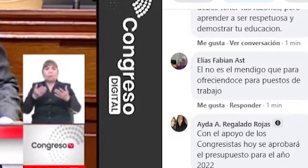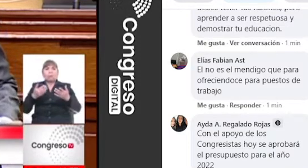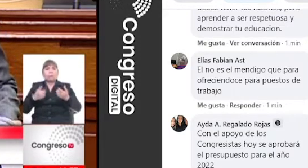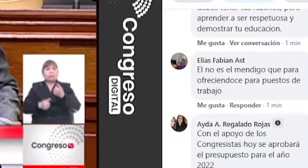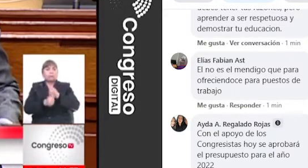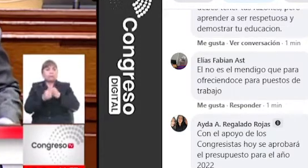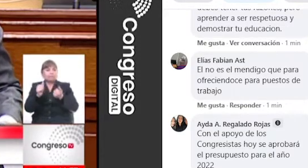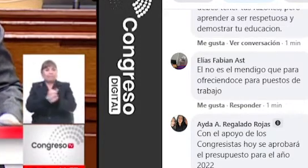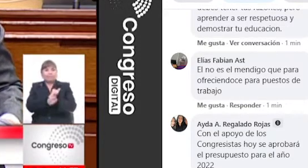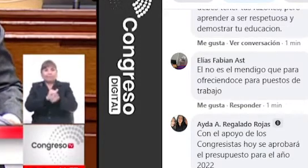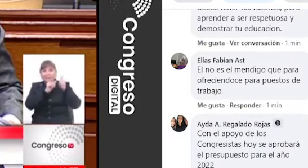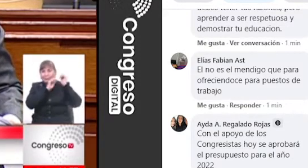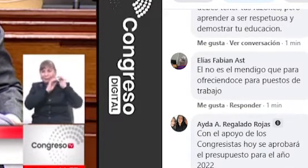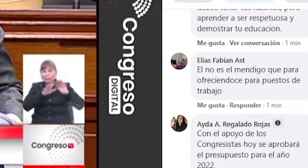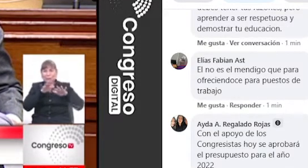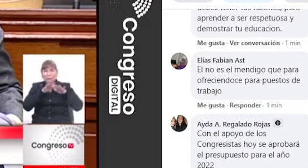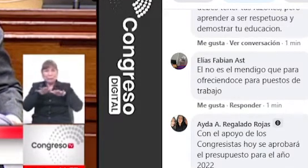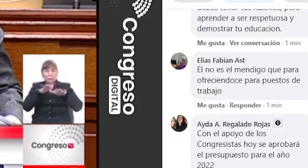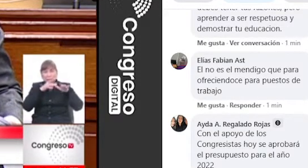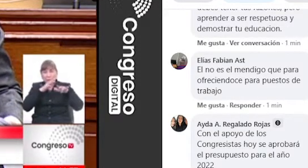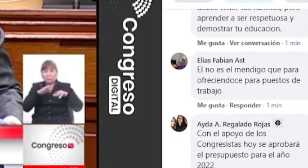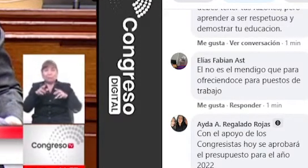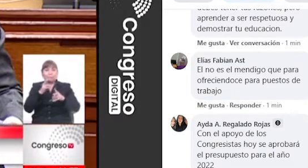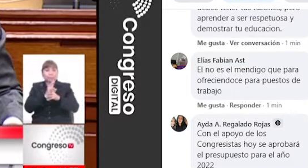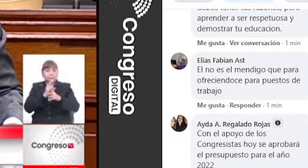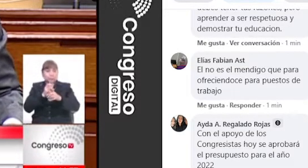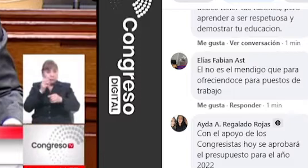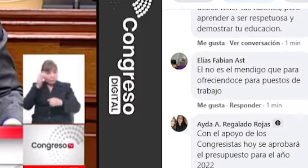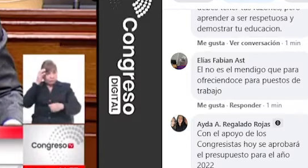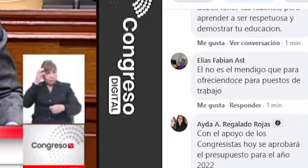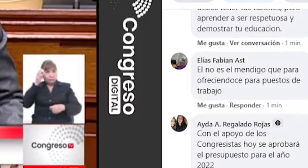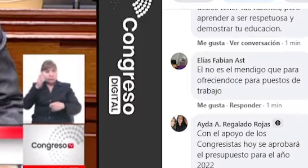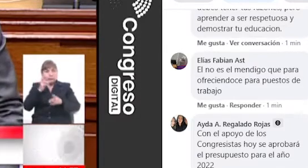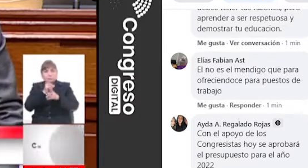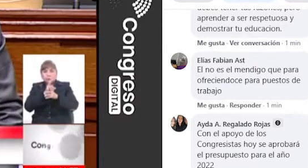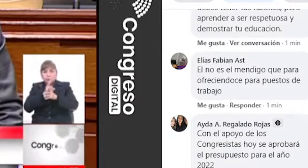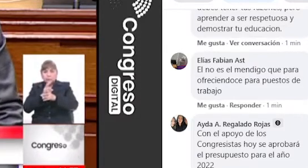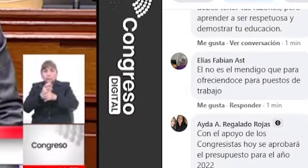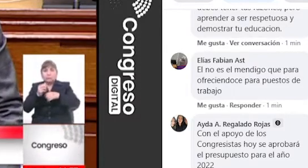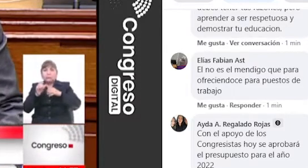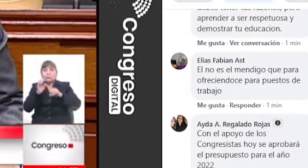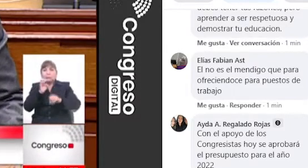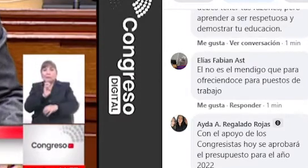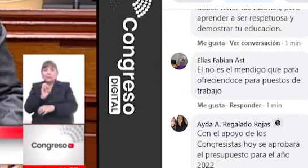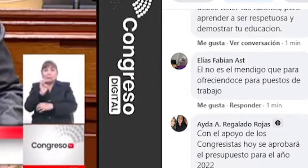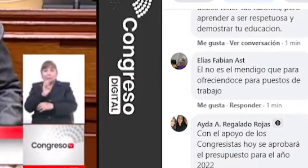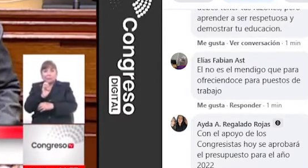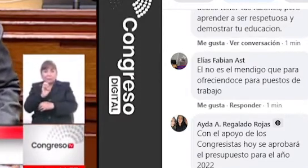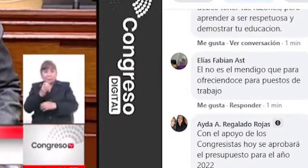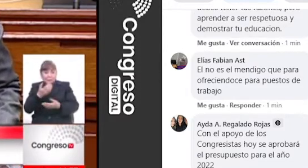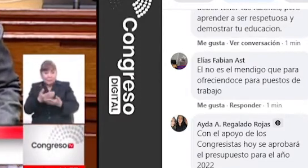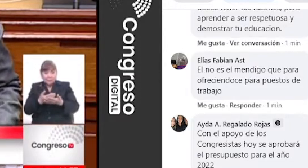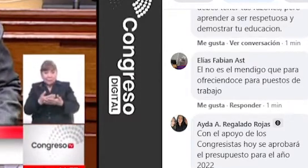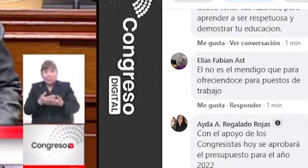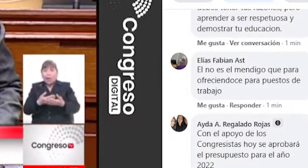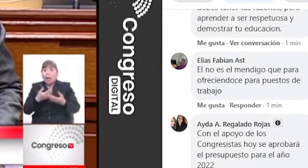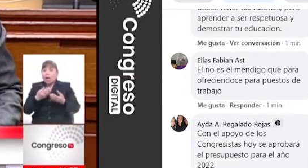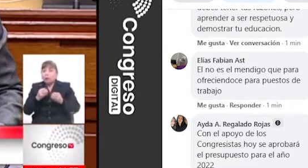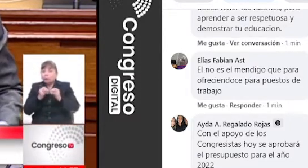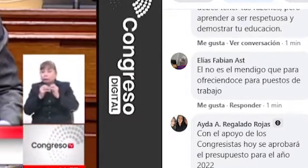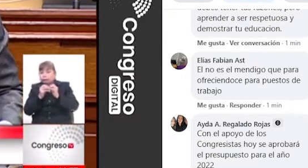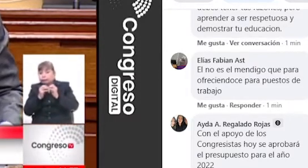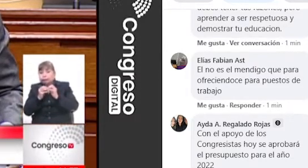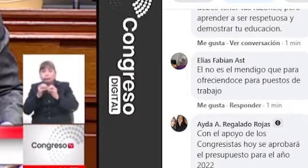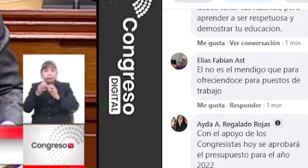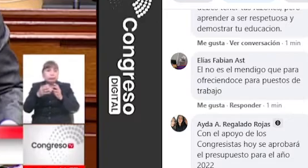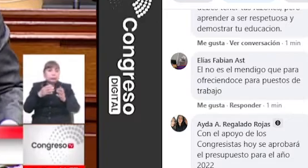riesgos de desastres. Se fortalecerá las capacidades del Centro de Operaciones de Emergencia Nacional, así como su articulación con